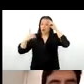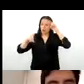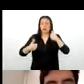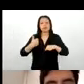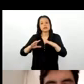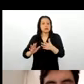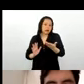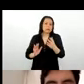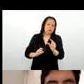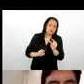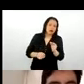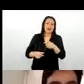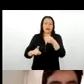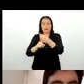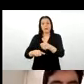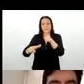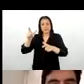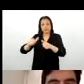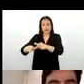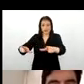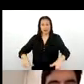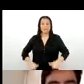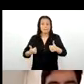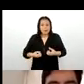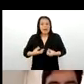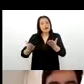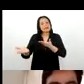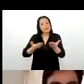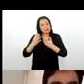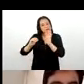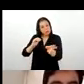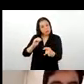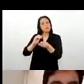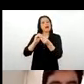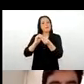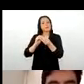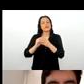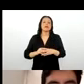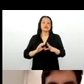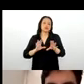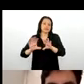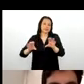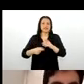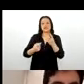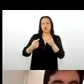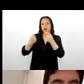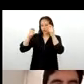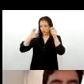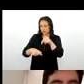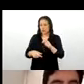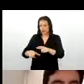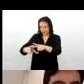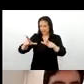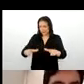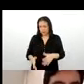menores para la población local, que da servicios complementarios en el desarrollo de la actividad turística. Estamos hablando de